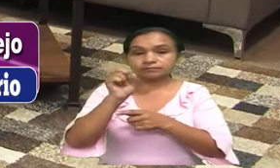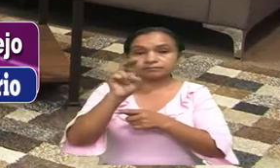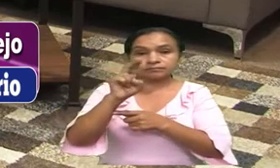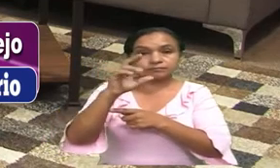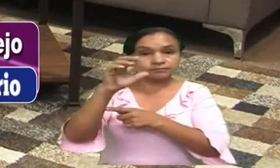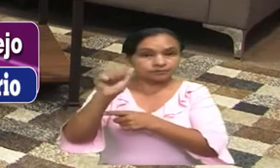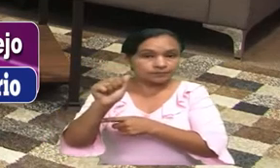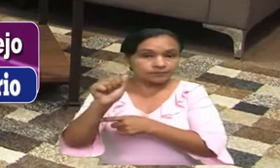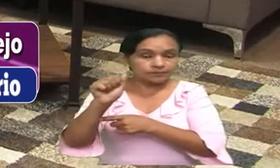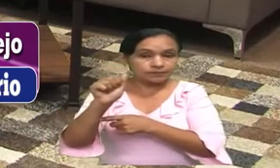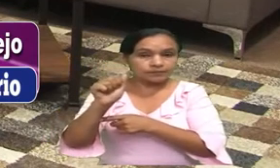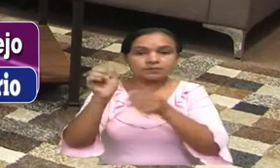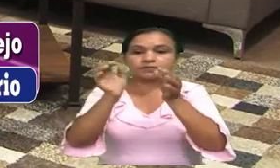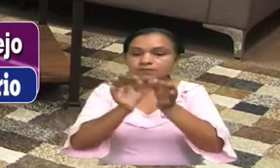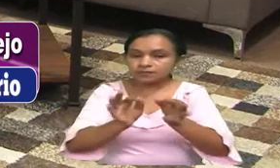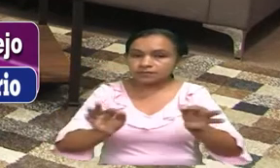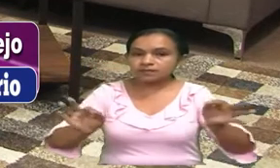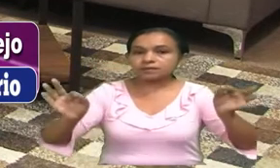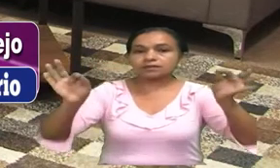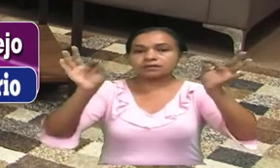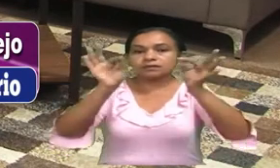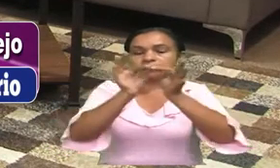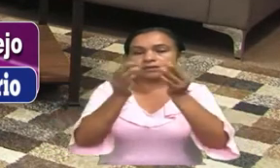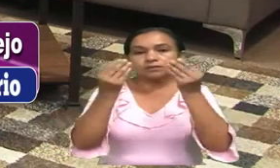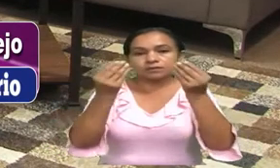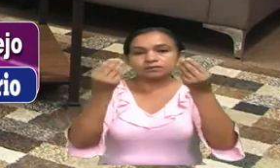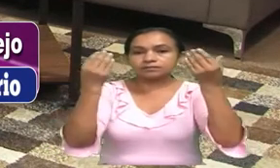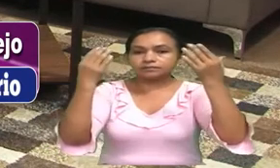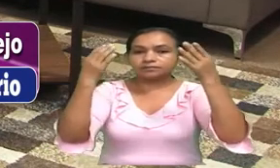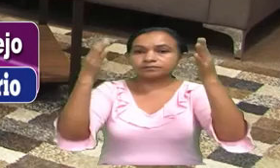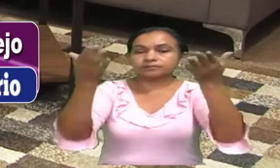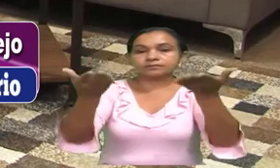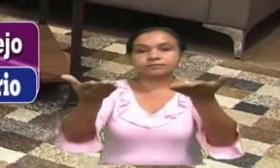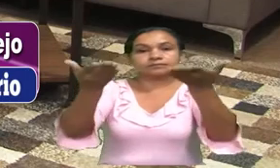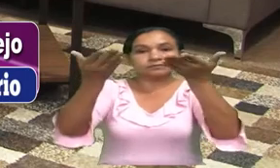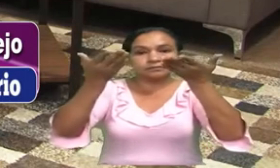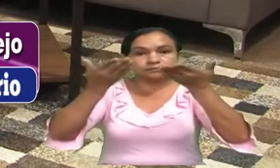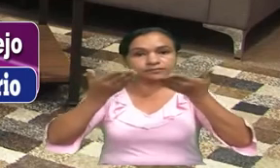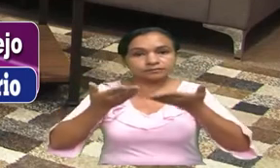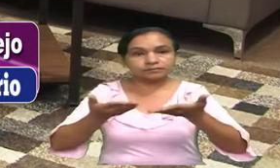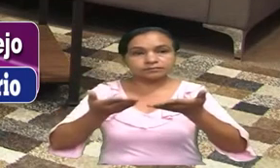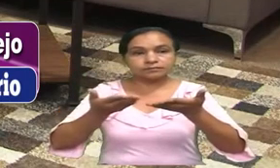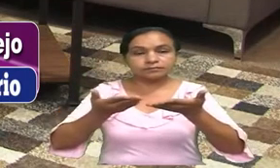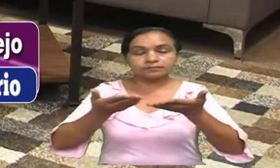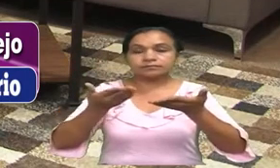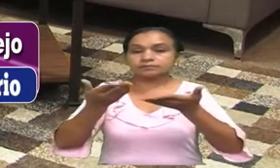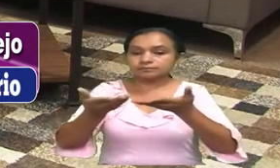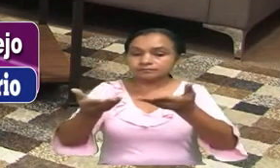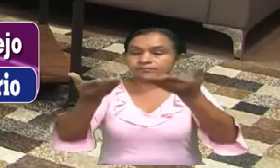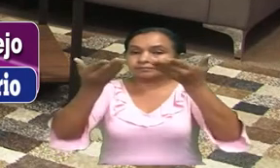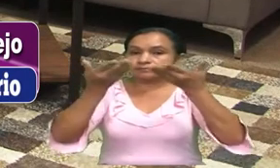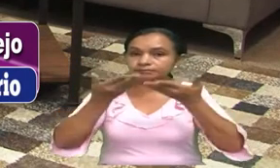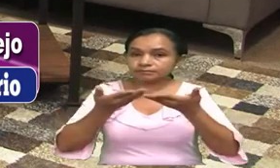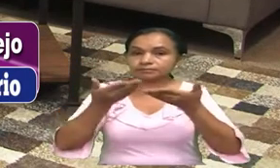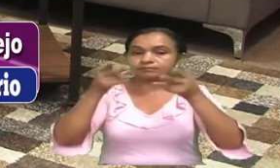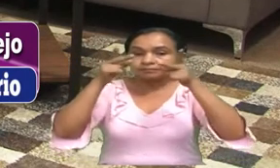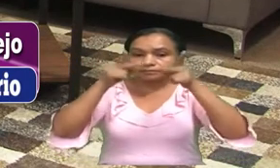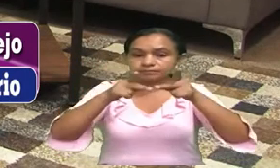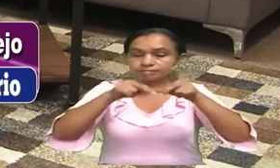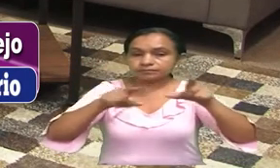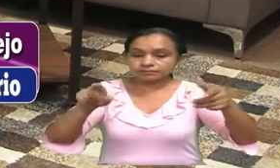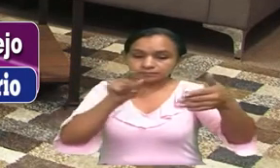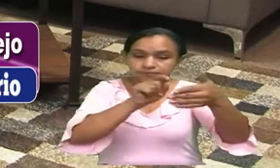Nicaragua fue muy pertinente porque hay mucho insumo que nos está retroalimentando para esa